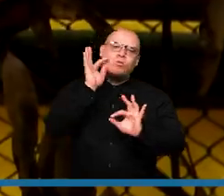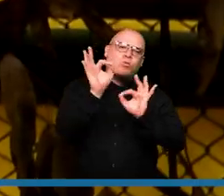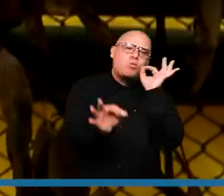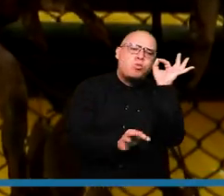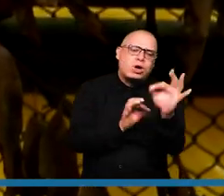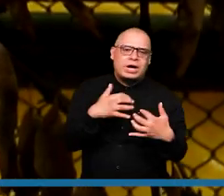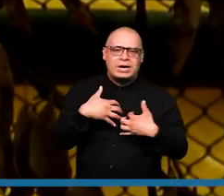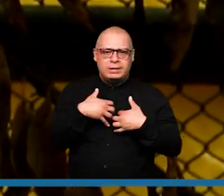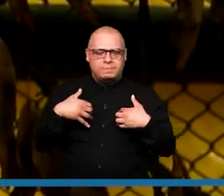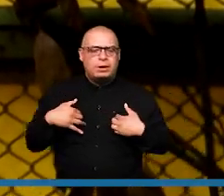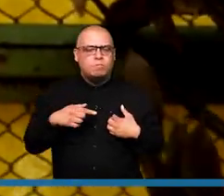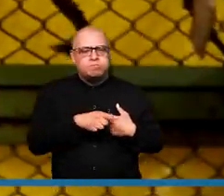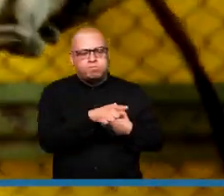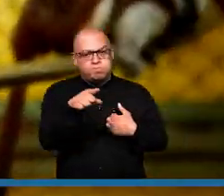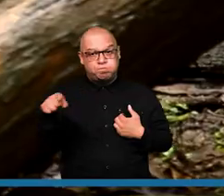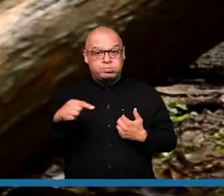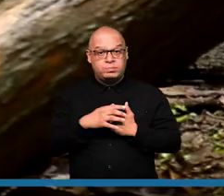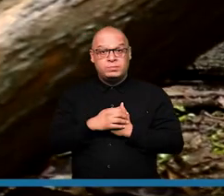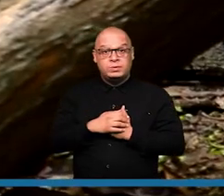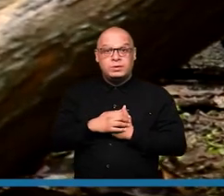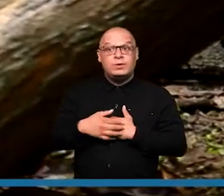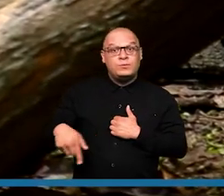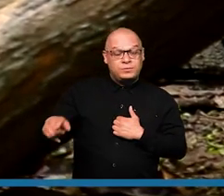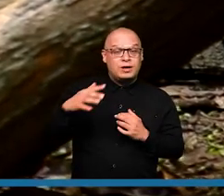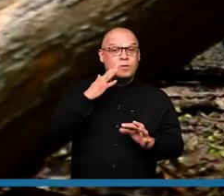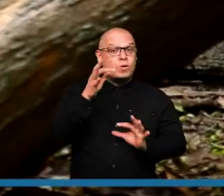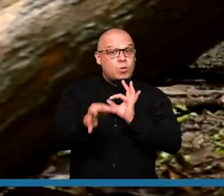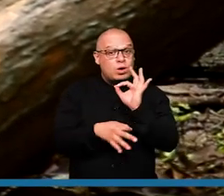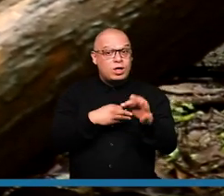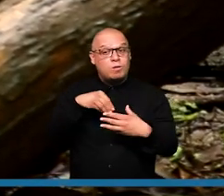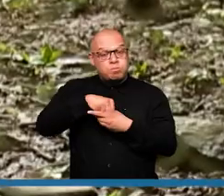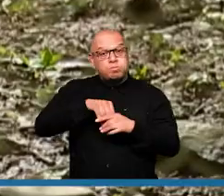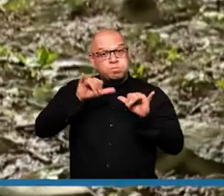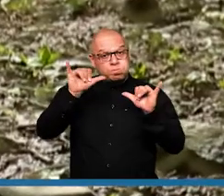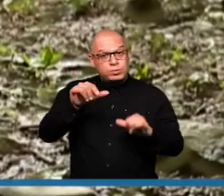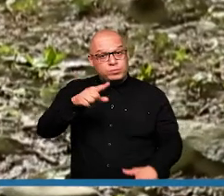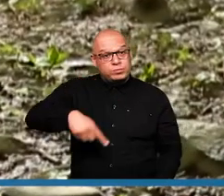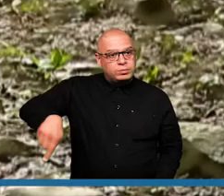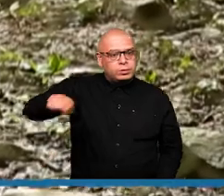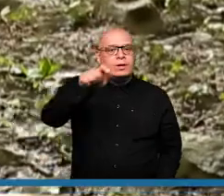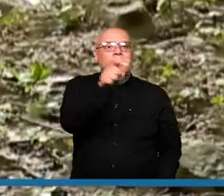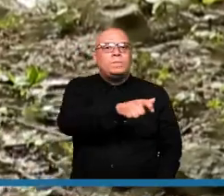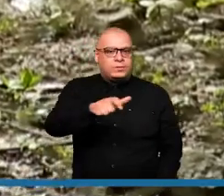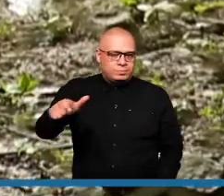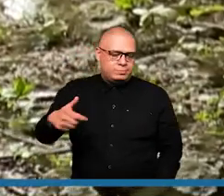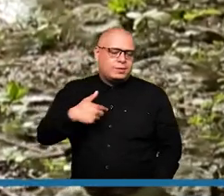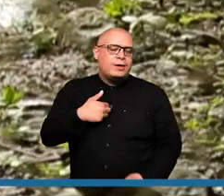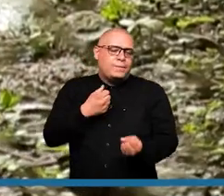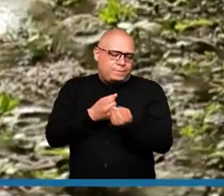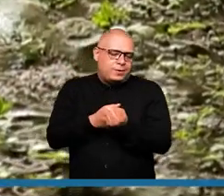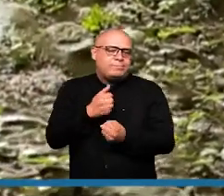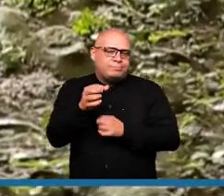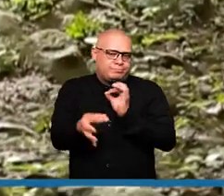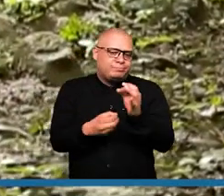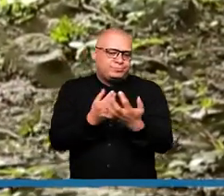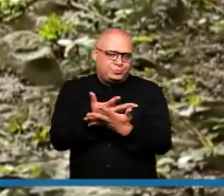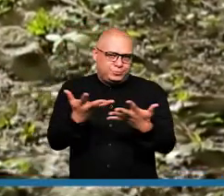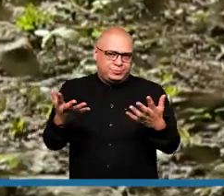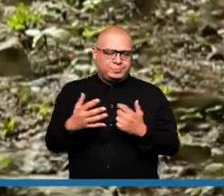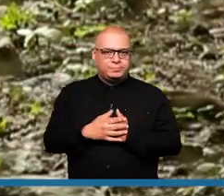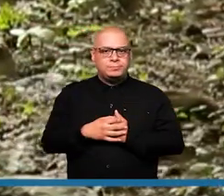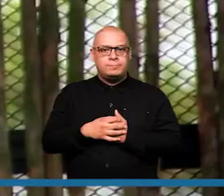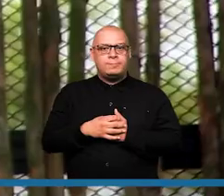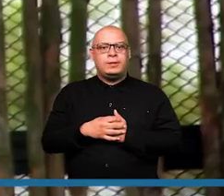institución, ustedes como ciudadanos lo pueden hacer cada día. Ahora que se acerca propiamente la Semana Santa, es una